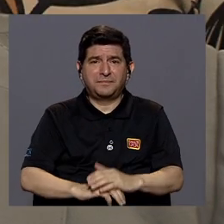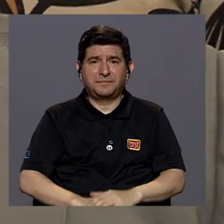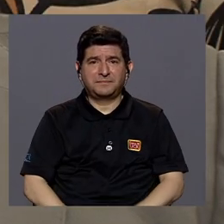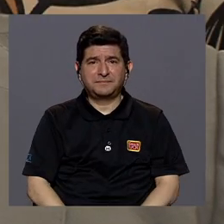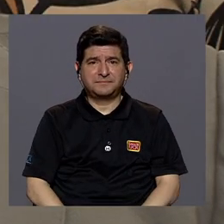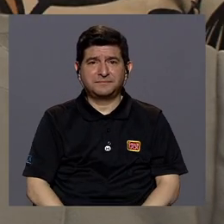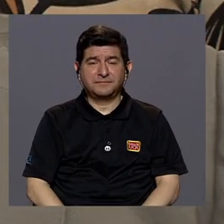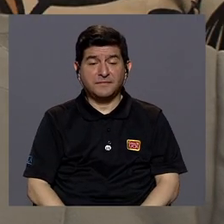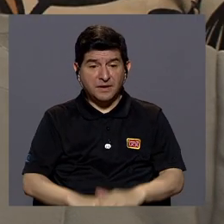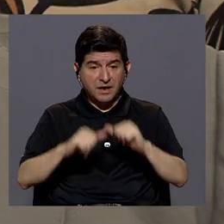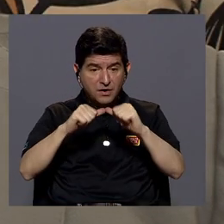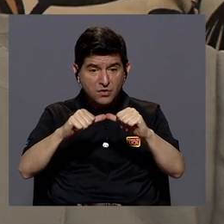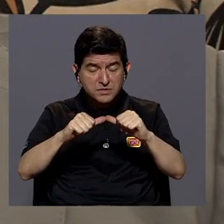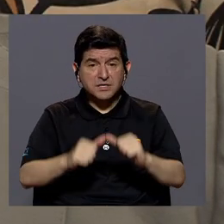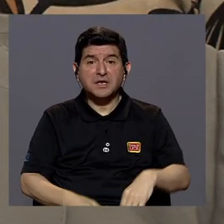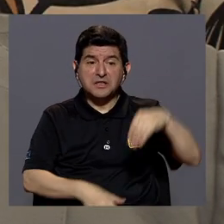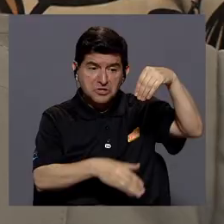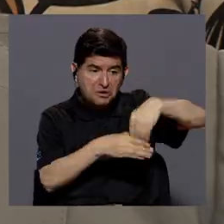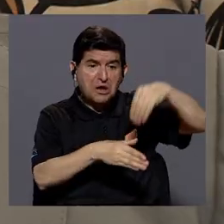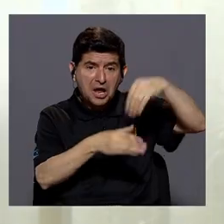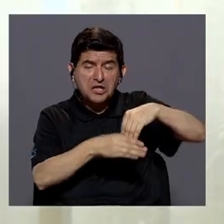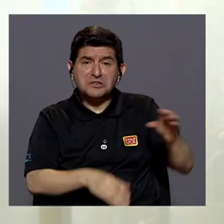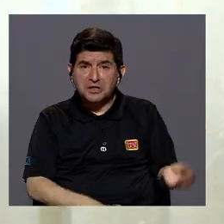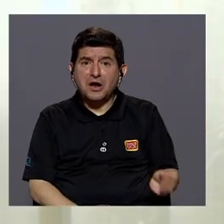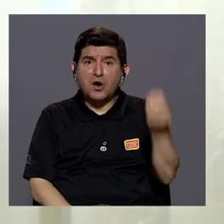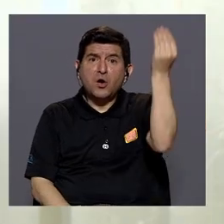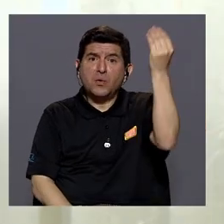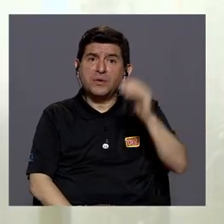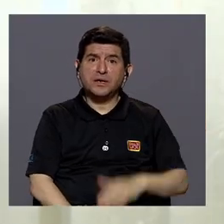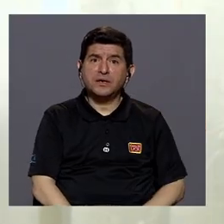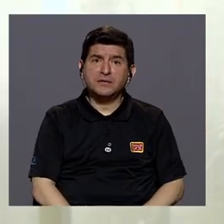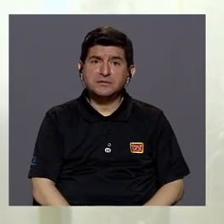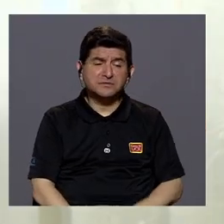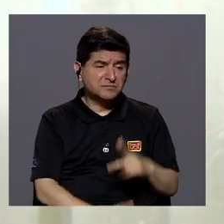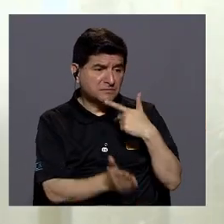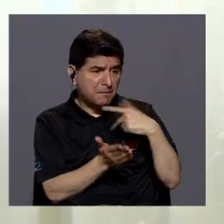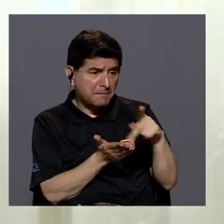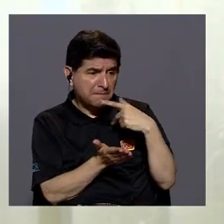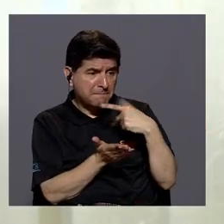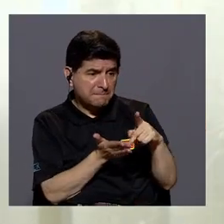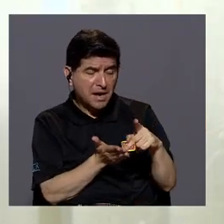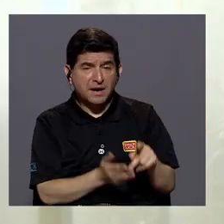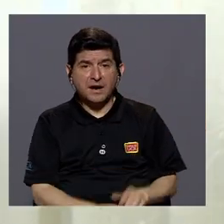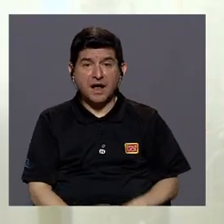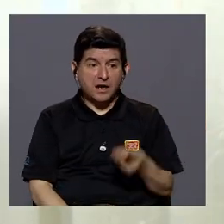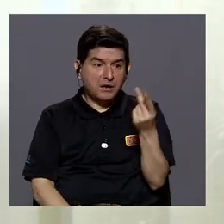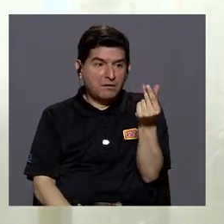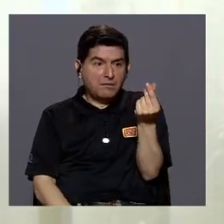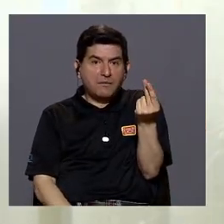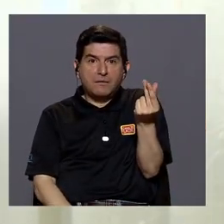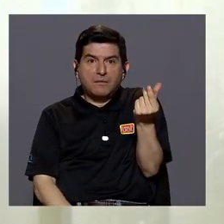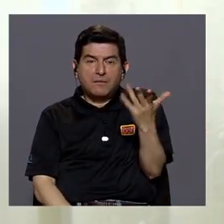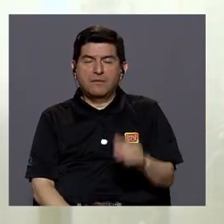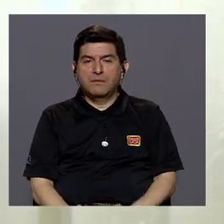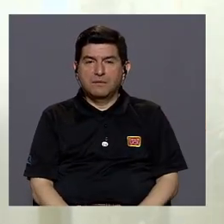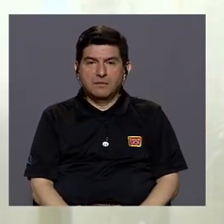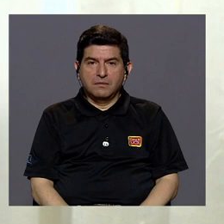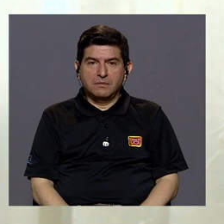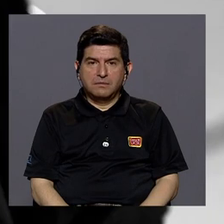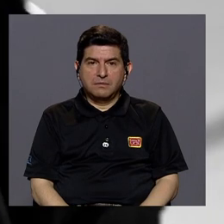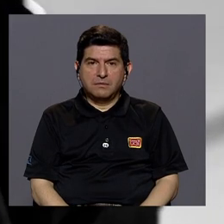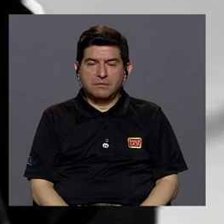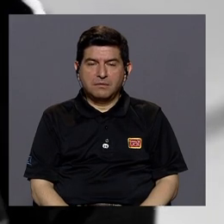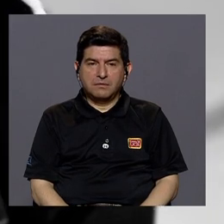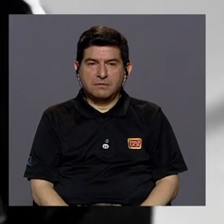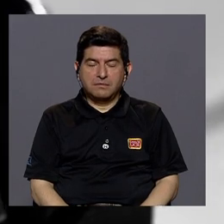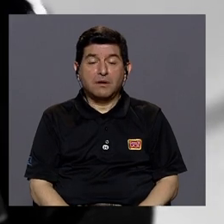Y siguen metiendo muchachos a pagar grandes sumas de dinero. Y la Universidad de Costa Rica también lo hace,